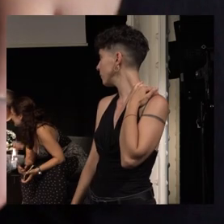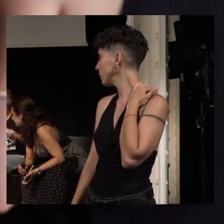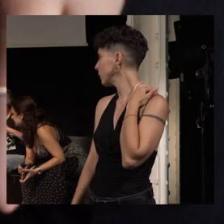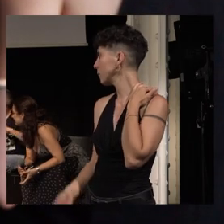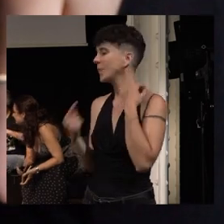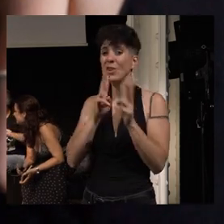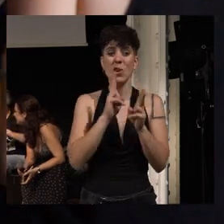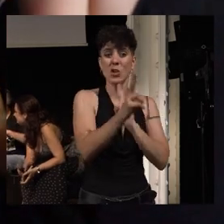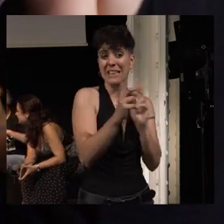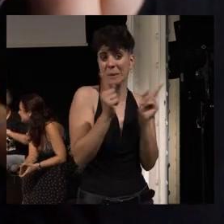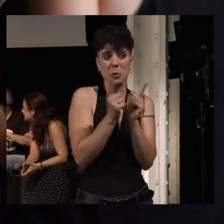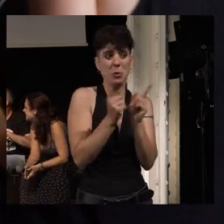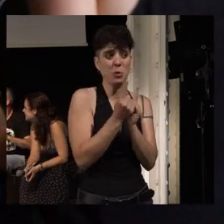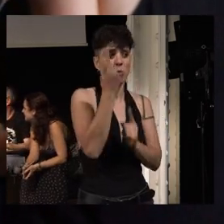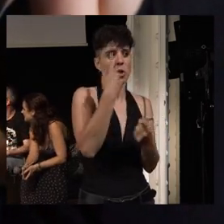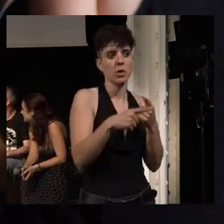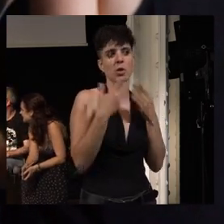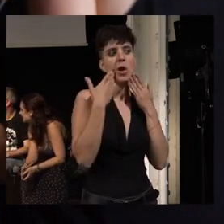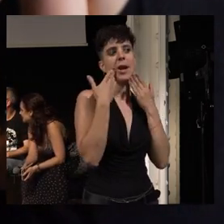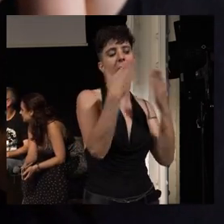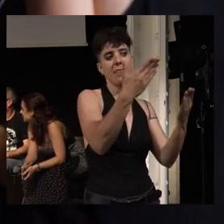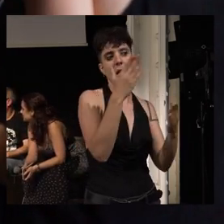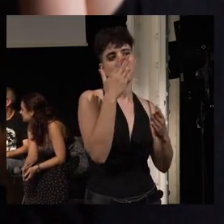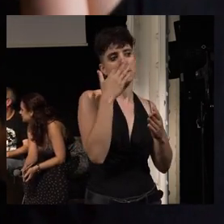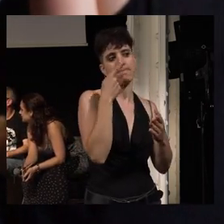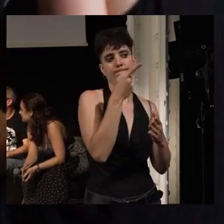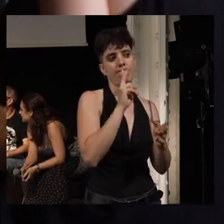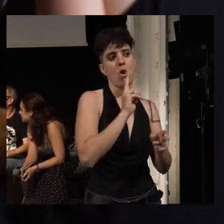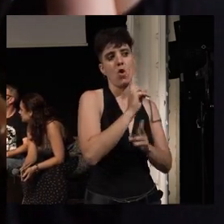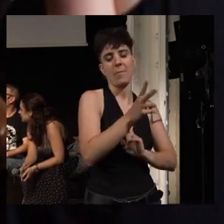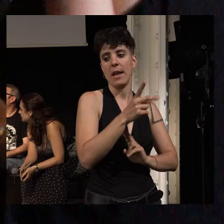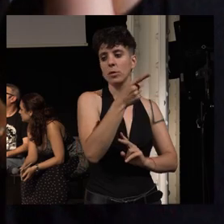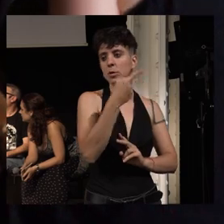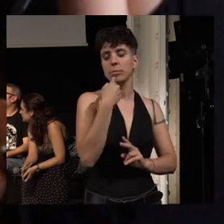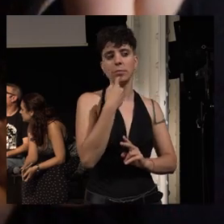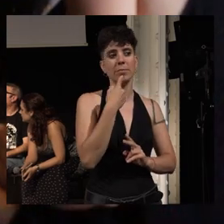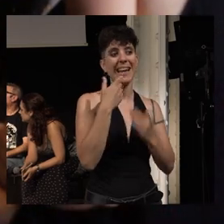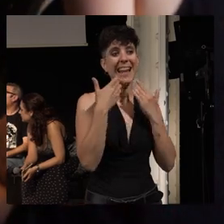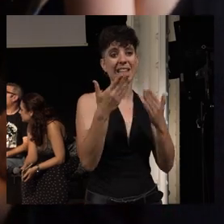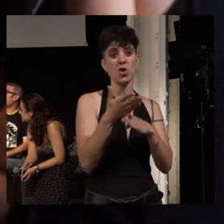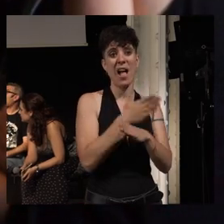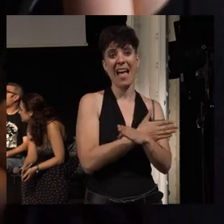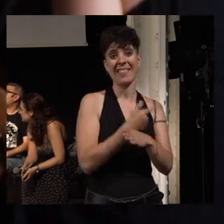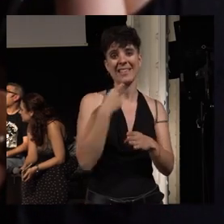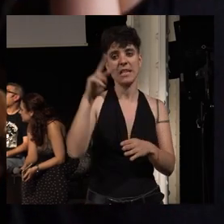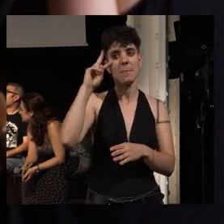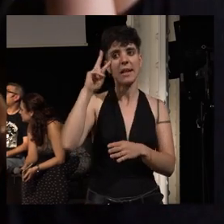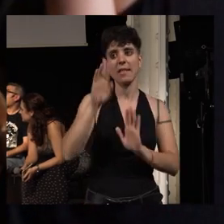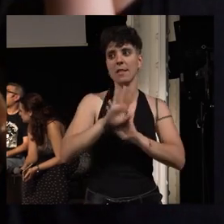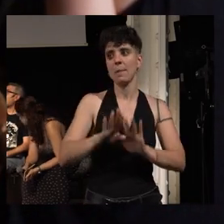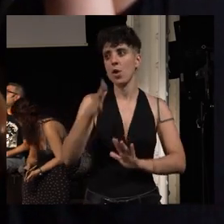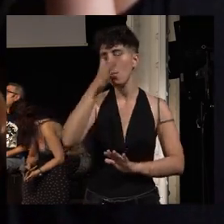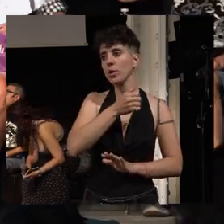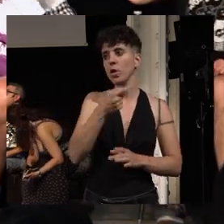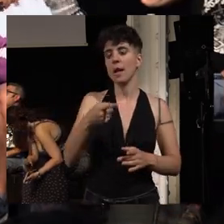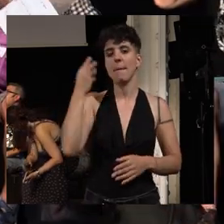Quiero contestarle una cosa, o sea, te agradezco mucho la intervención, muchísimas gracias. Y antes yo no he podido terminar con una experiencia en Euskal Herria que creo que